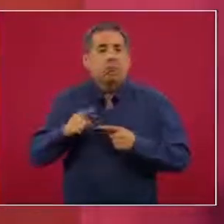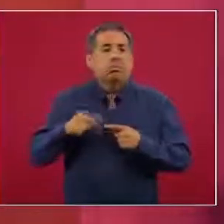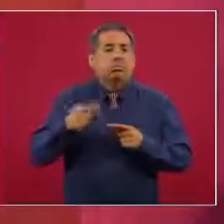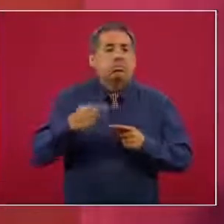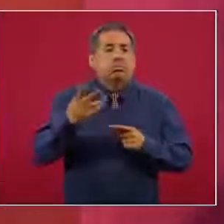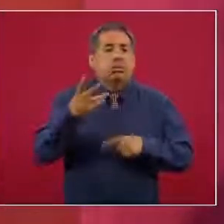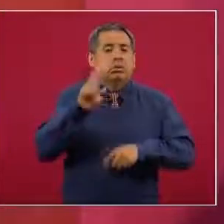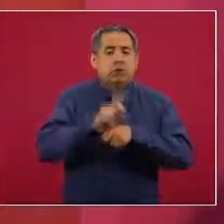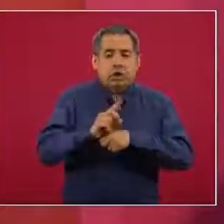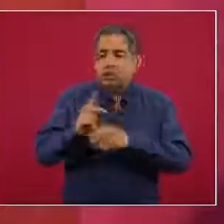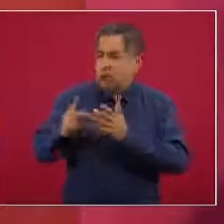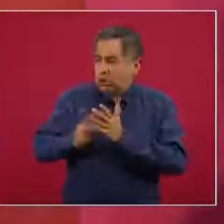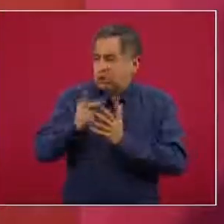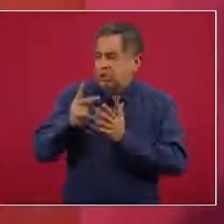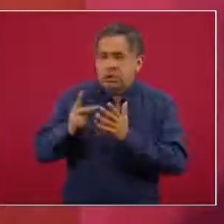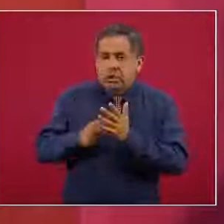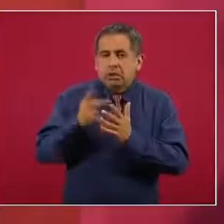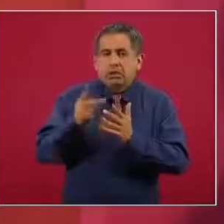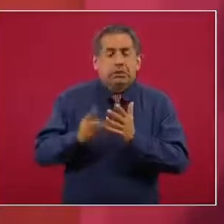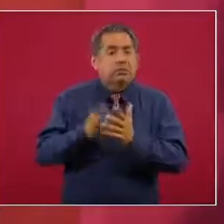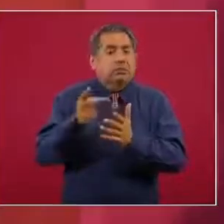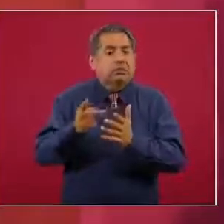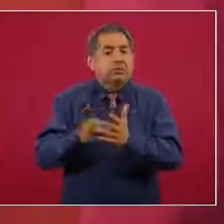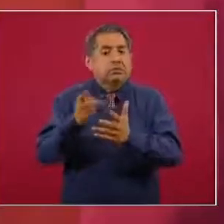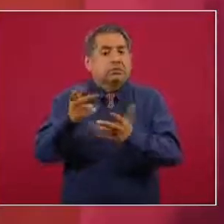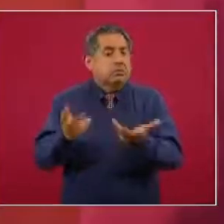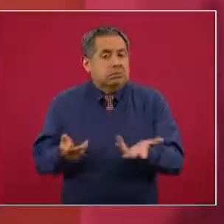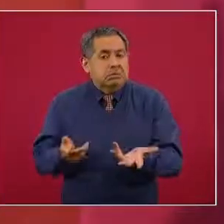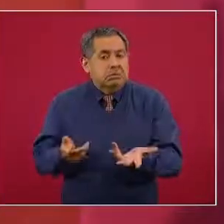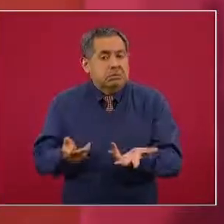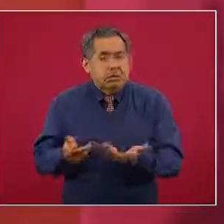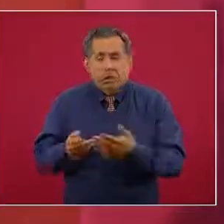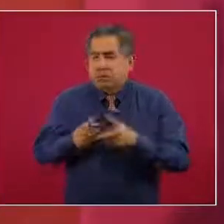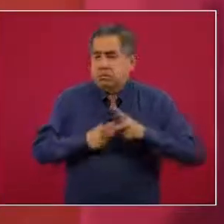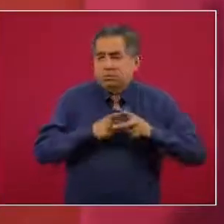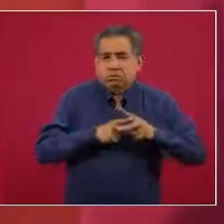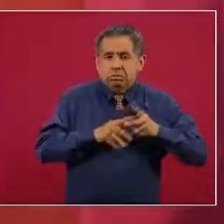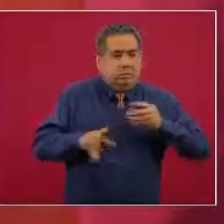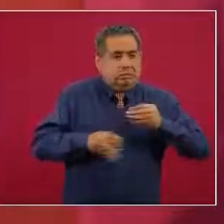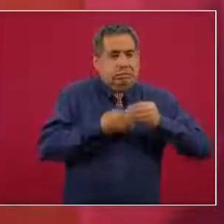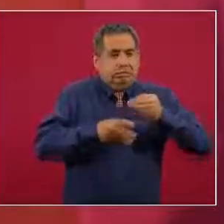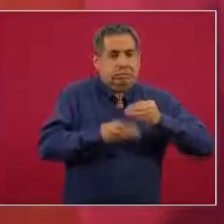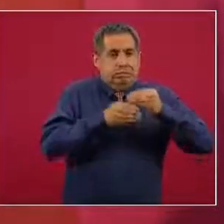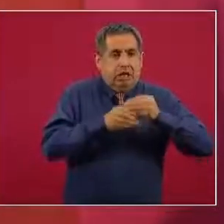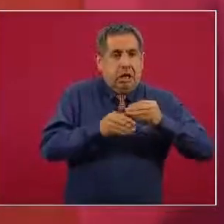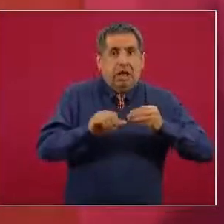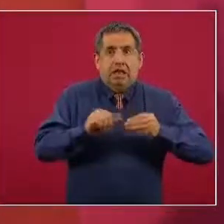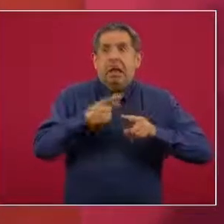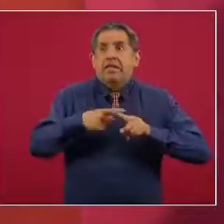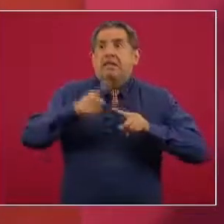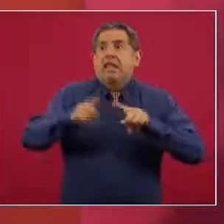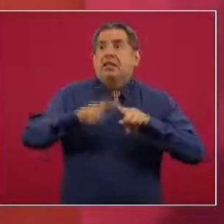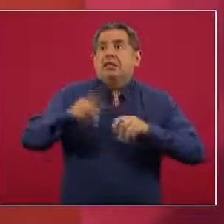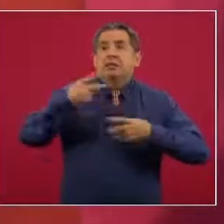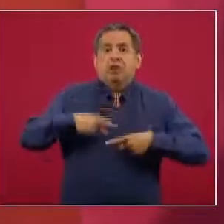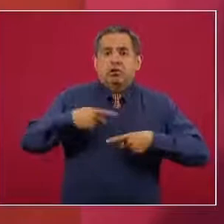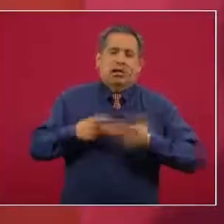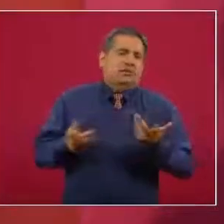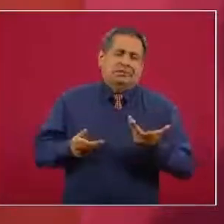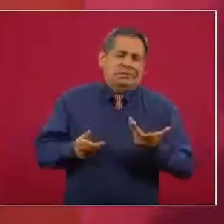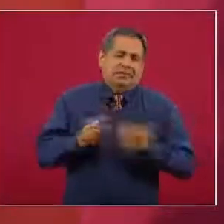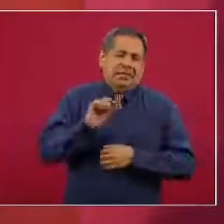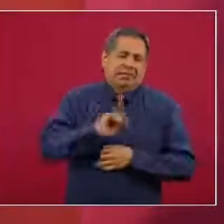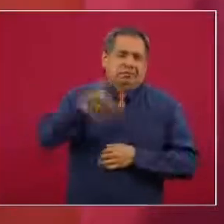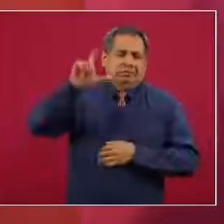y nuevamente, y nuevamente, y nuevamente, y es contabilizada como si fueran múltiples personas. Eso hace que el